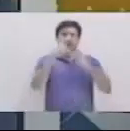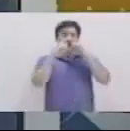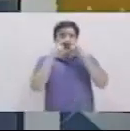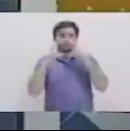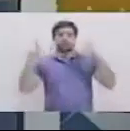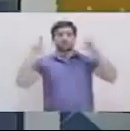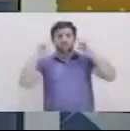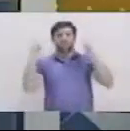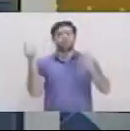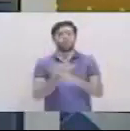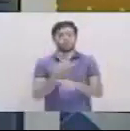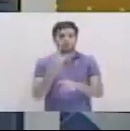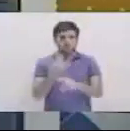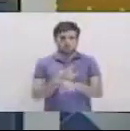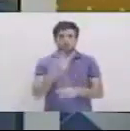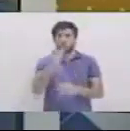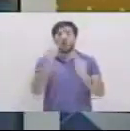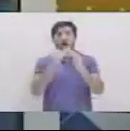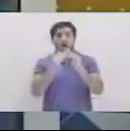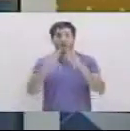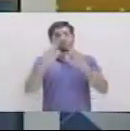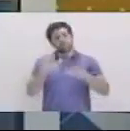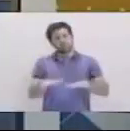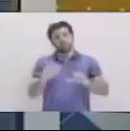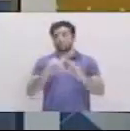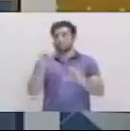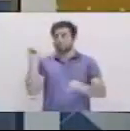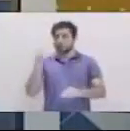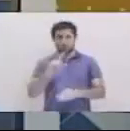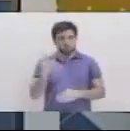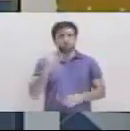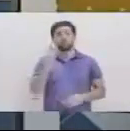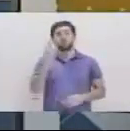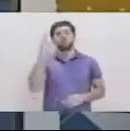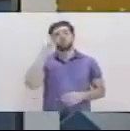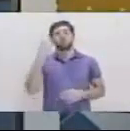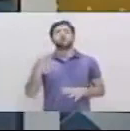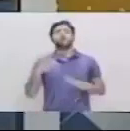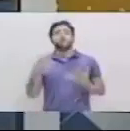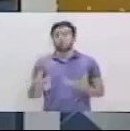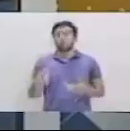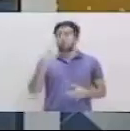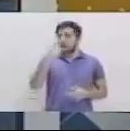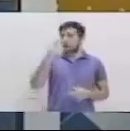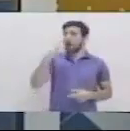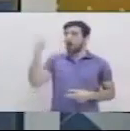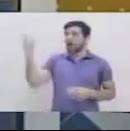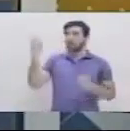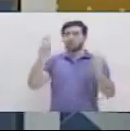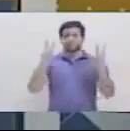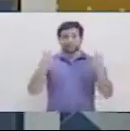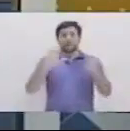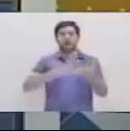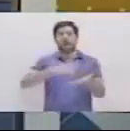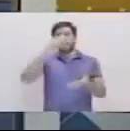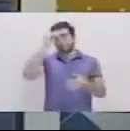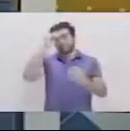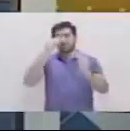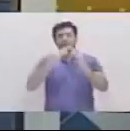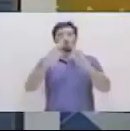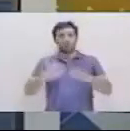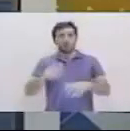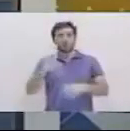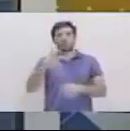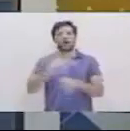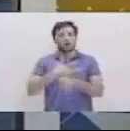constantemente, utilicen su mascarilla. Si no tienen necesidad de salir de casa, no lo hagan, por favor. Y recuerden también seguirnos en nuestras redes sociales como Aprendo en